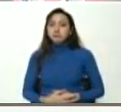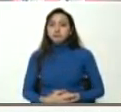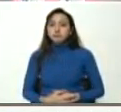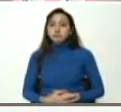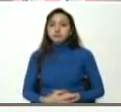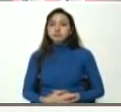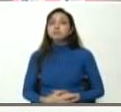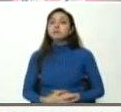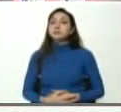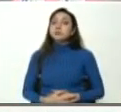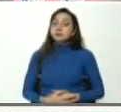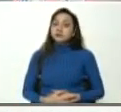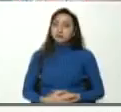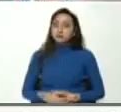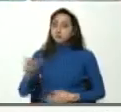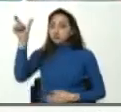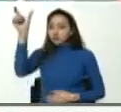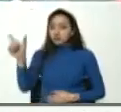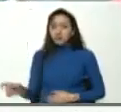invicto